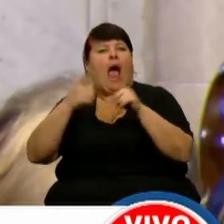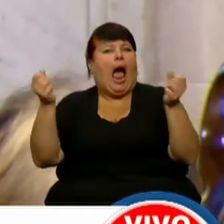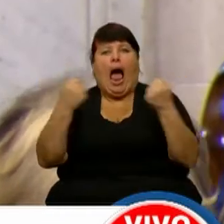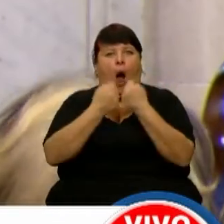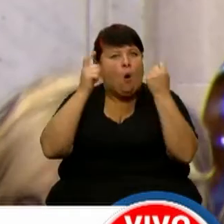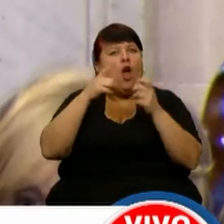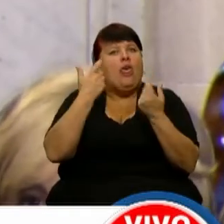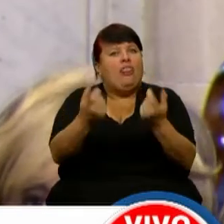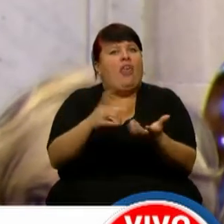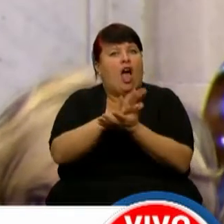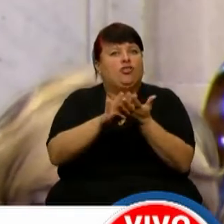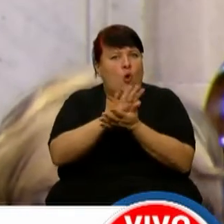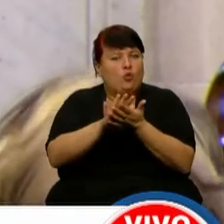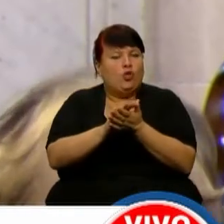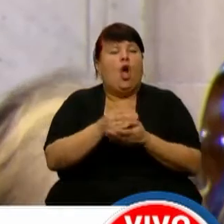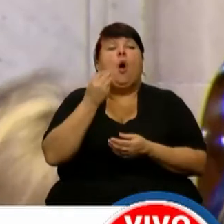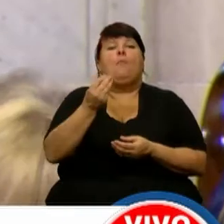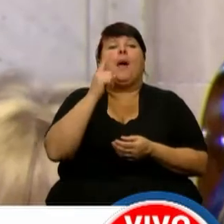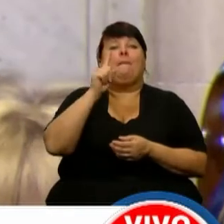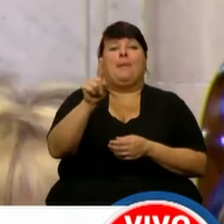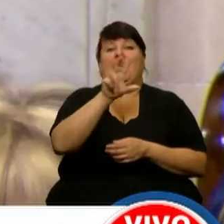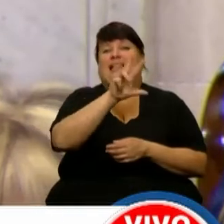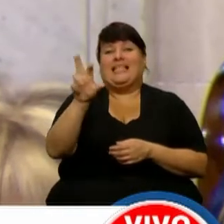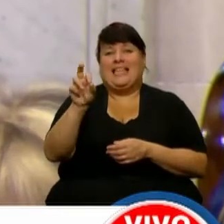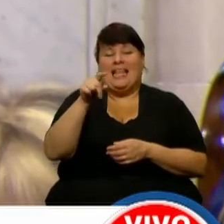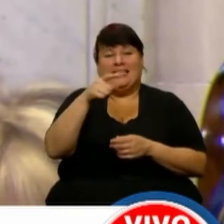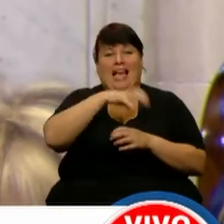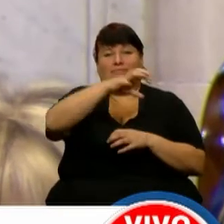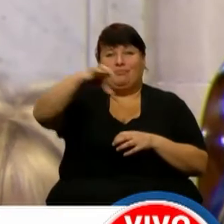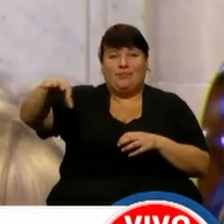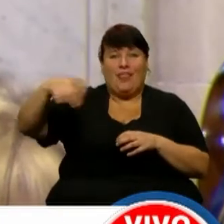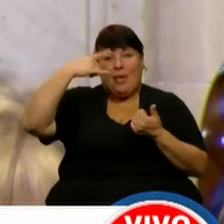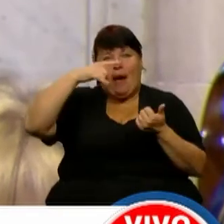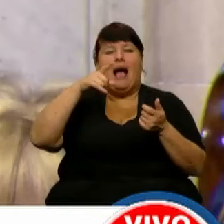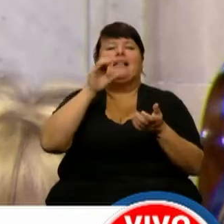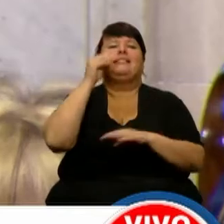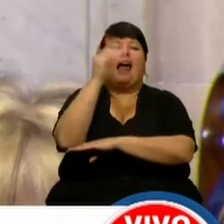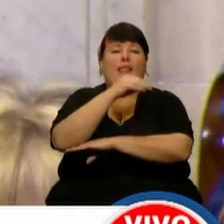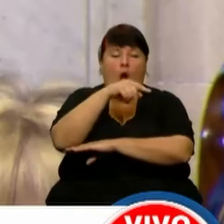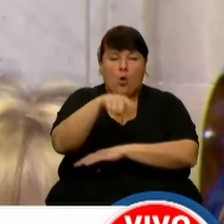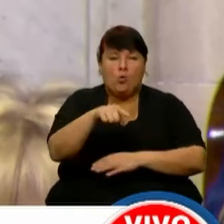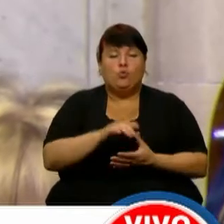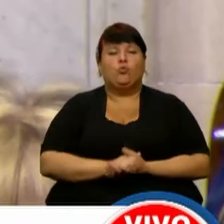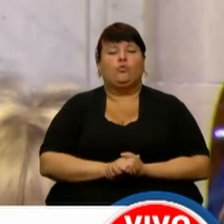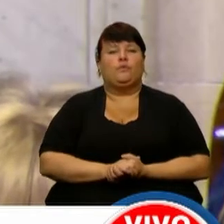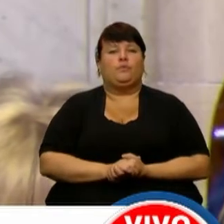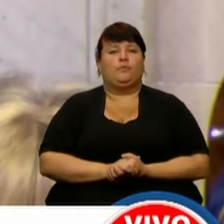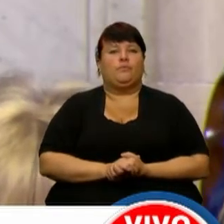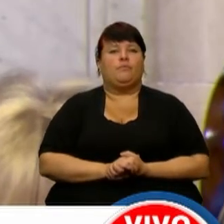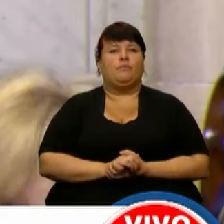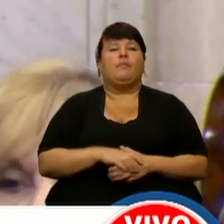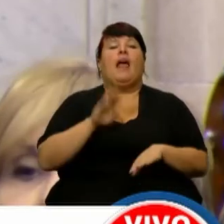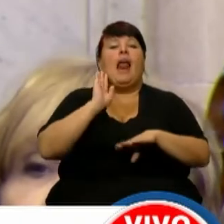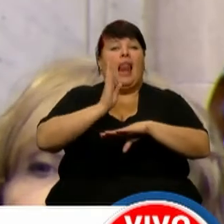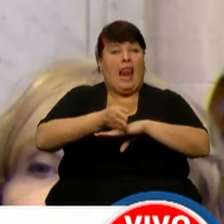acuerdo y le dan una solución. Porque de las 1.300 casi establecimientos ganaderos que tenemos en Santa Cruz, la